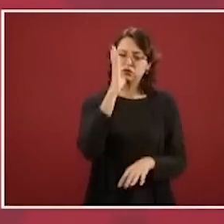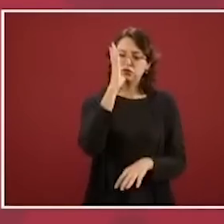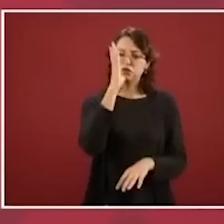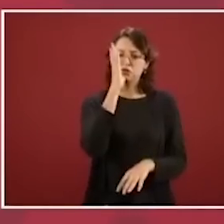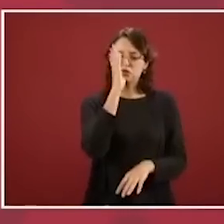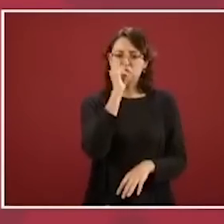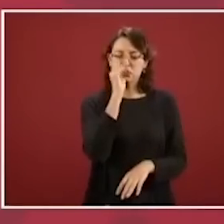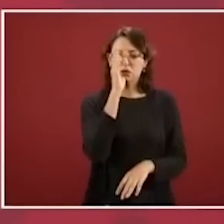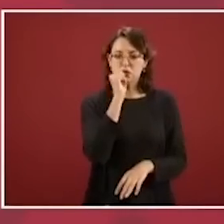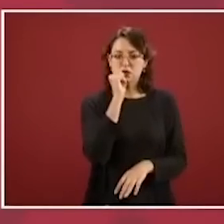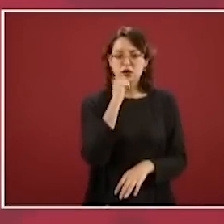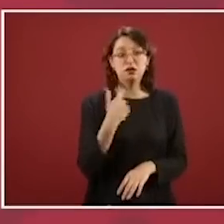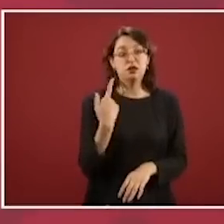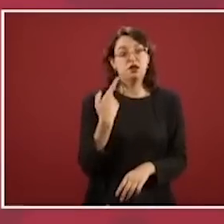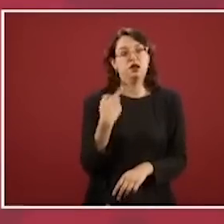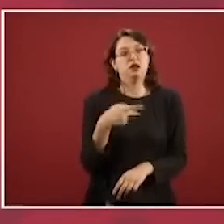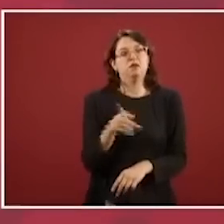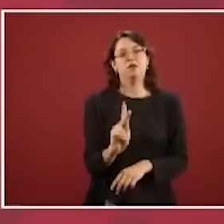tampoco